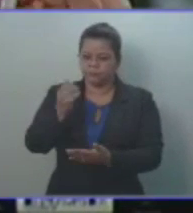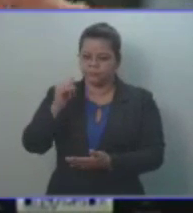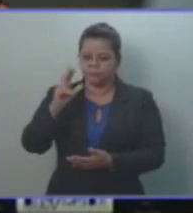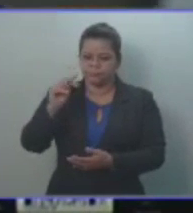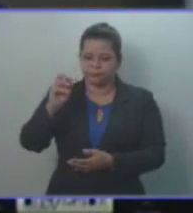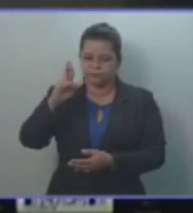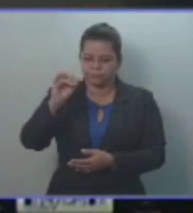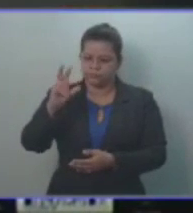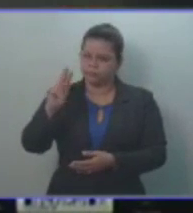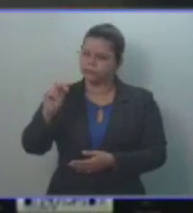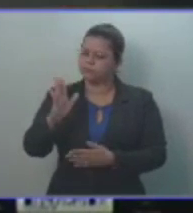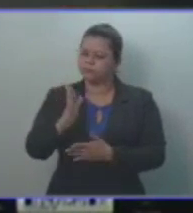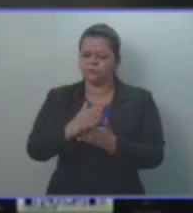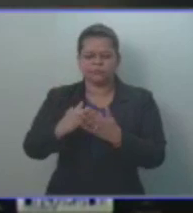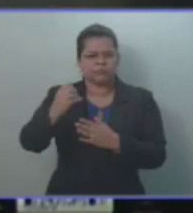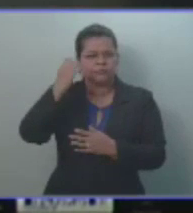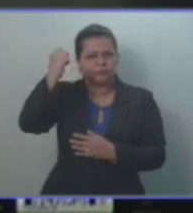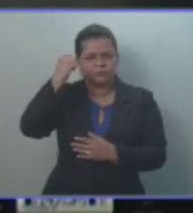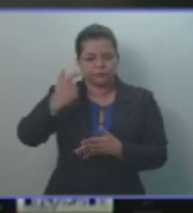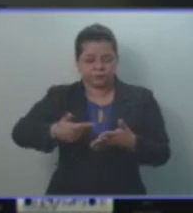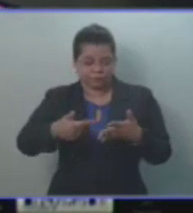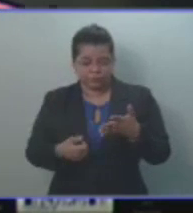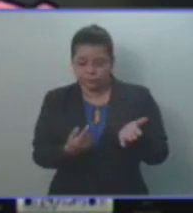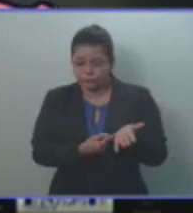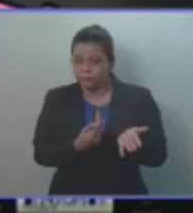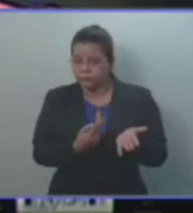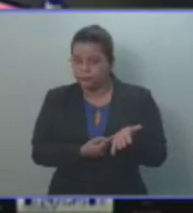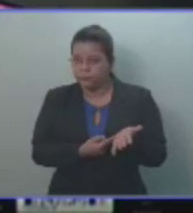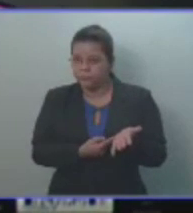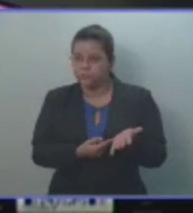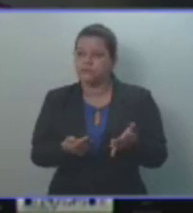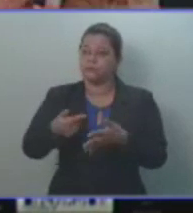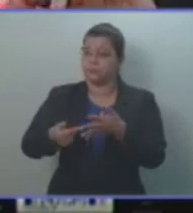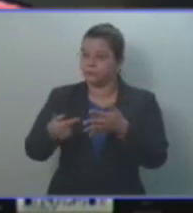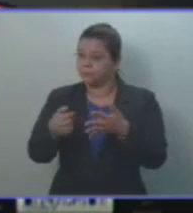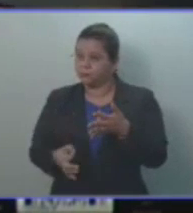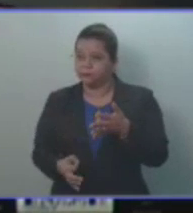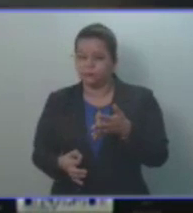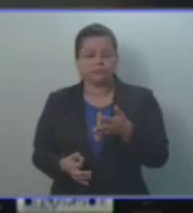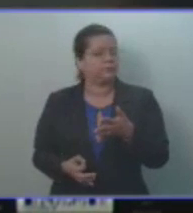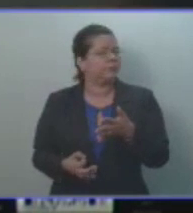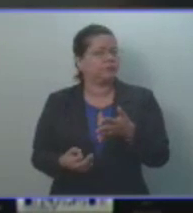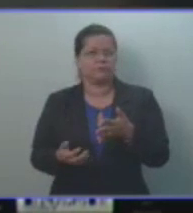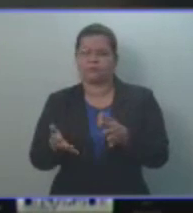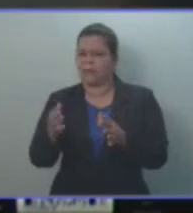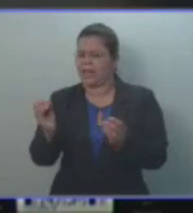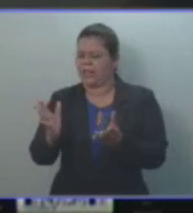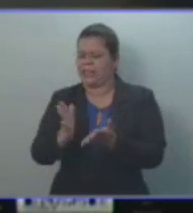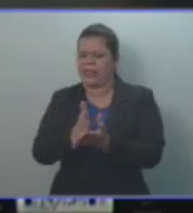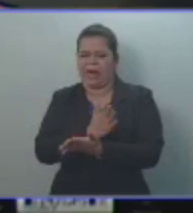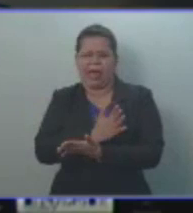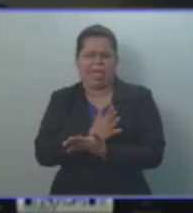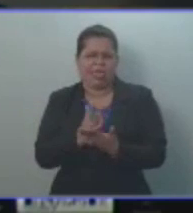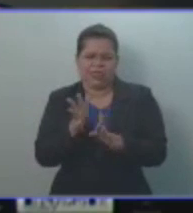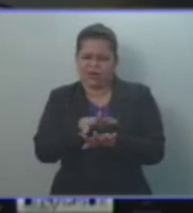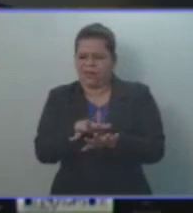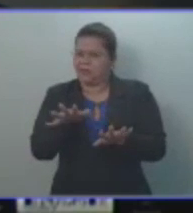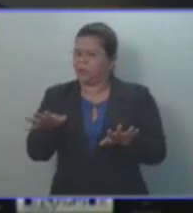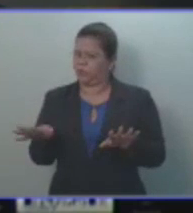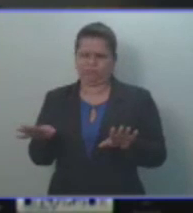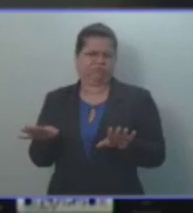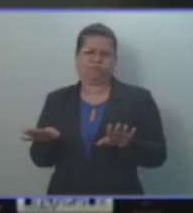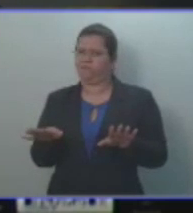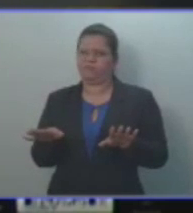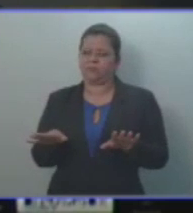Algo muy importante de la ley marco es que esta ley no excluye a nadie, más por el